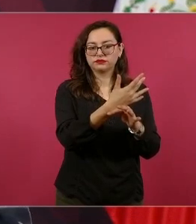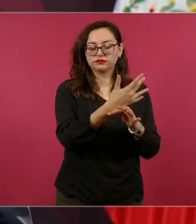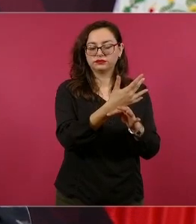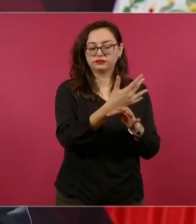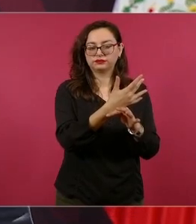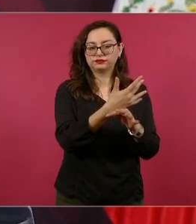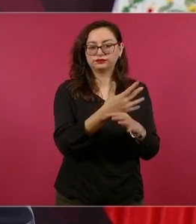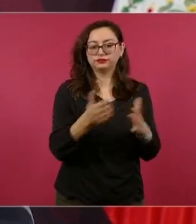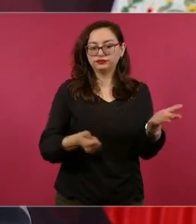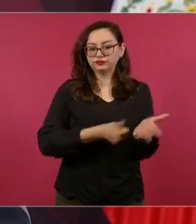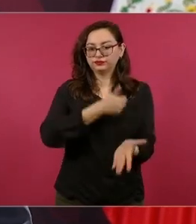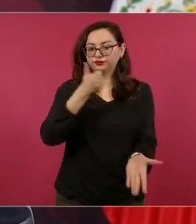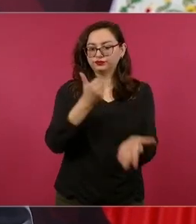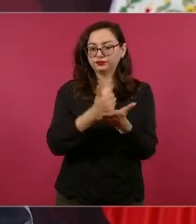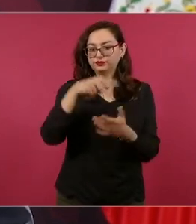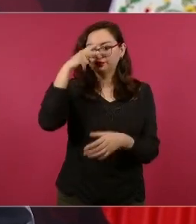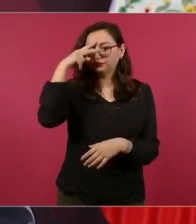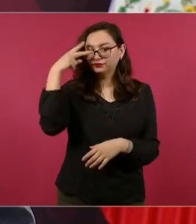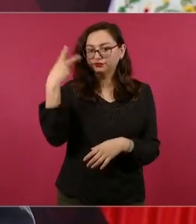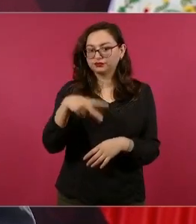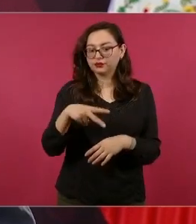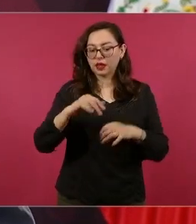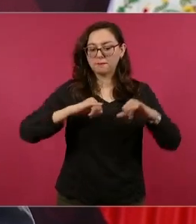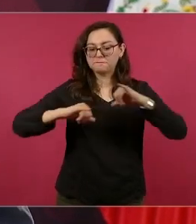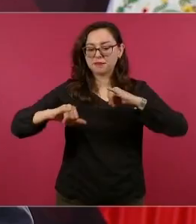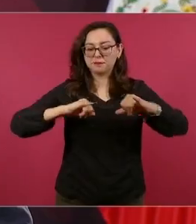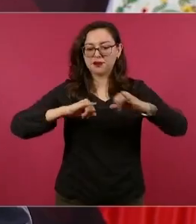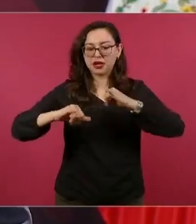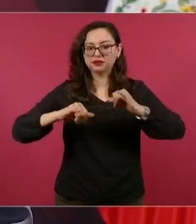una imagen de la Ciudad de México,